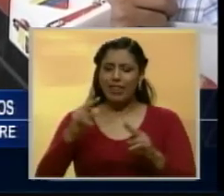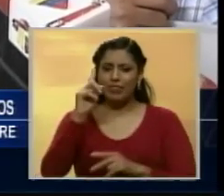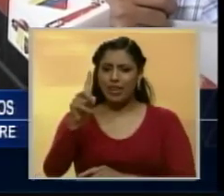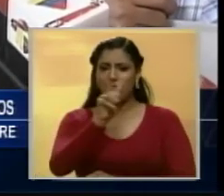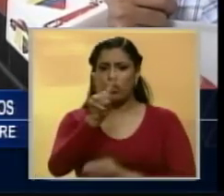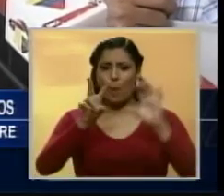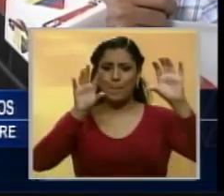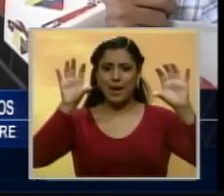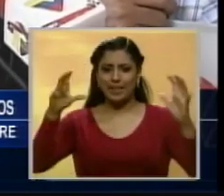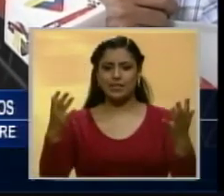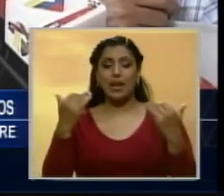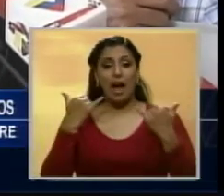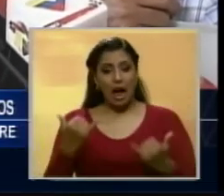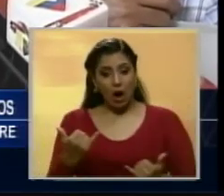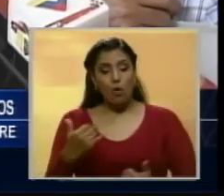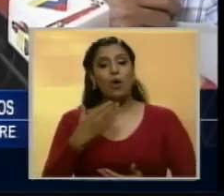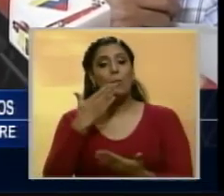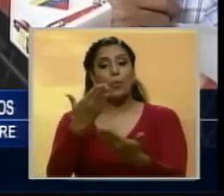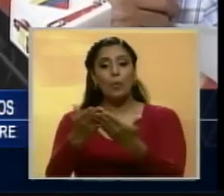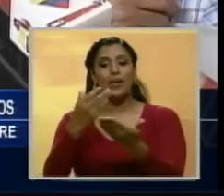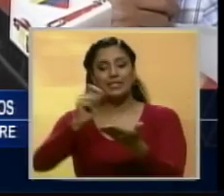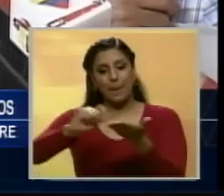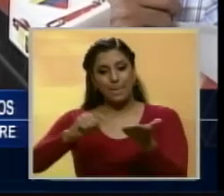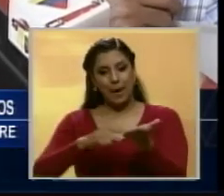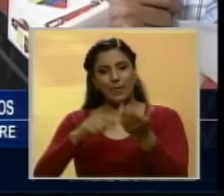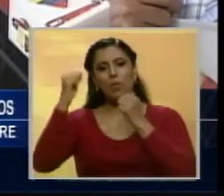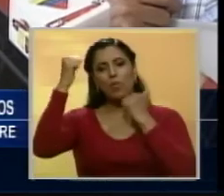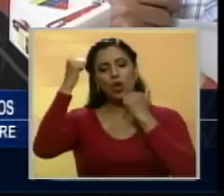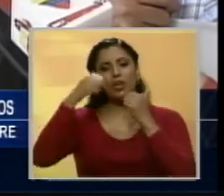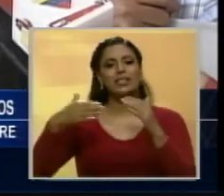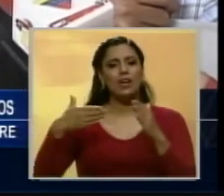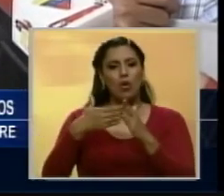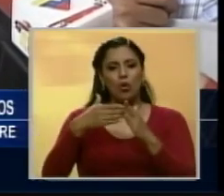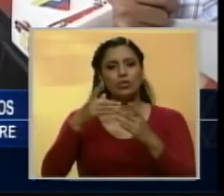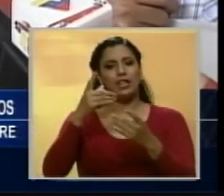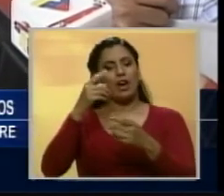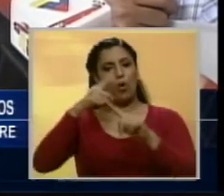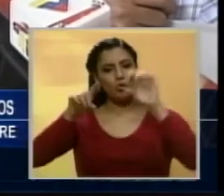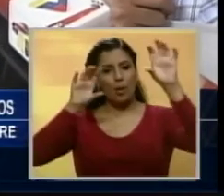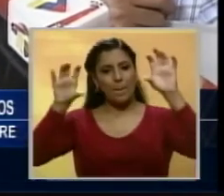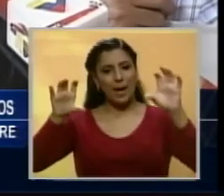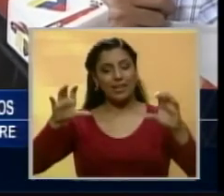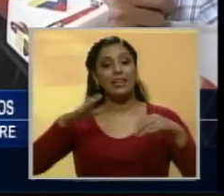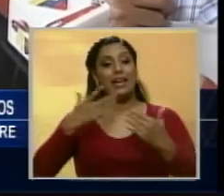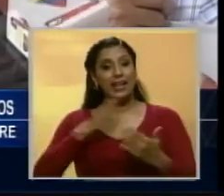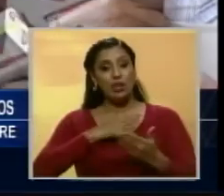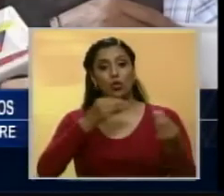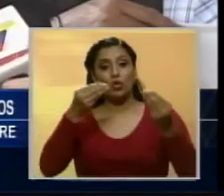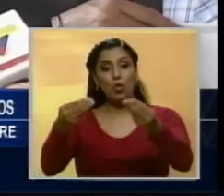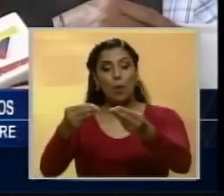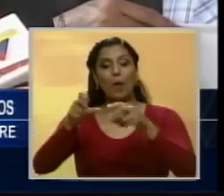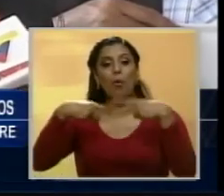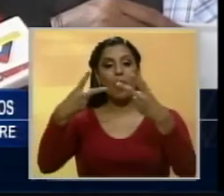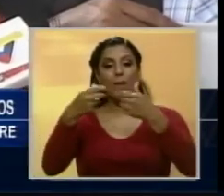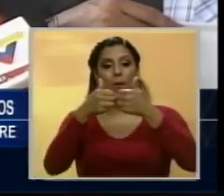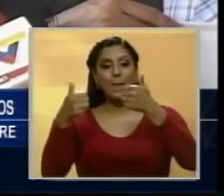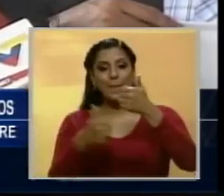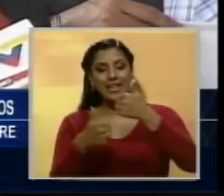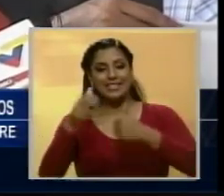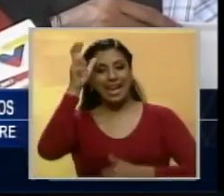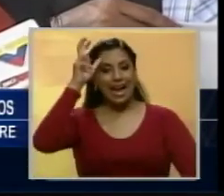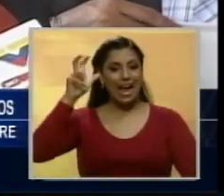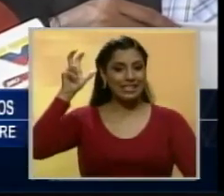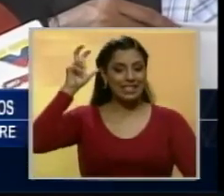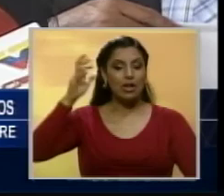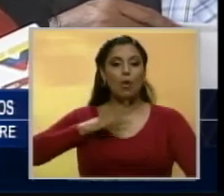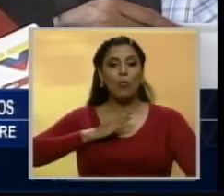existir entre los países, por lo que presentarán un documento de protesta ante los organismos multilaterales que será entregado por el nuevo vicecanciller para